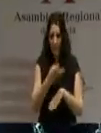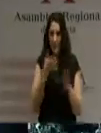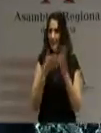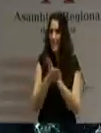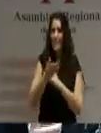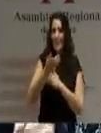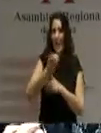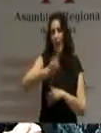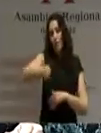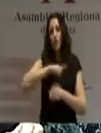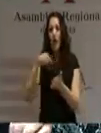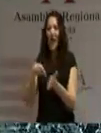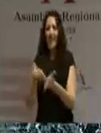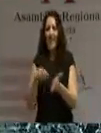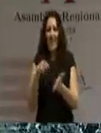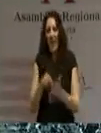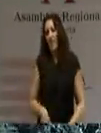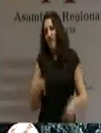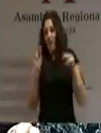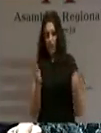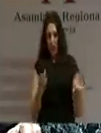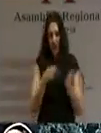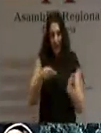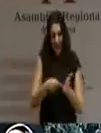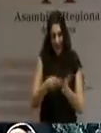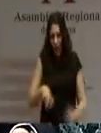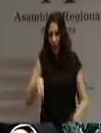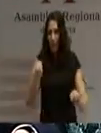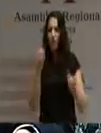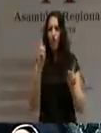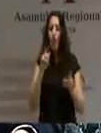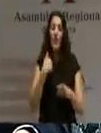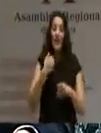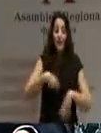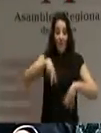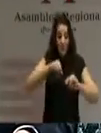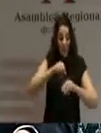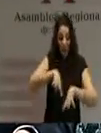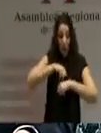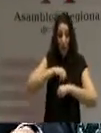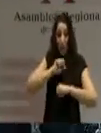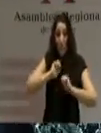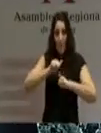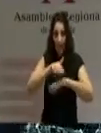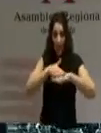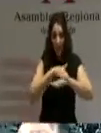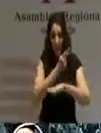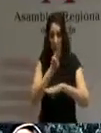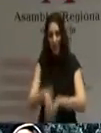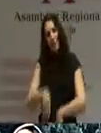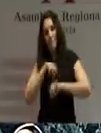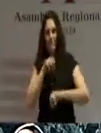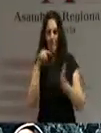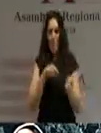el traje de reivindicar. Se les cae el traje de reivindicar y solo se lo ponen cuando gobierna el Partido Popular. Porque era usted, señora